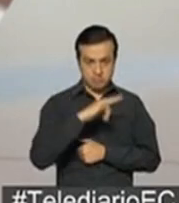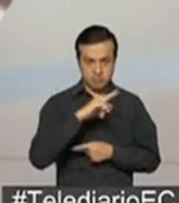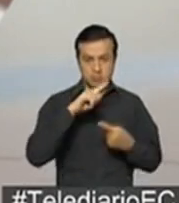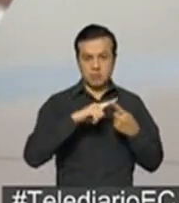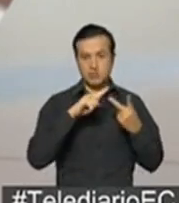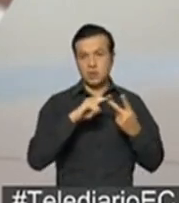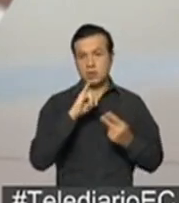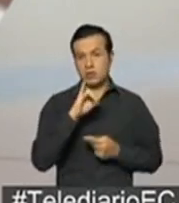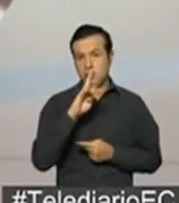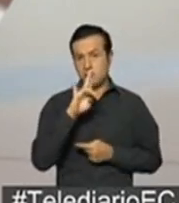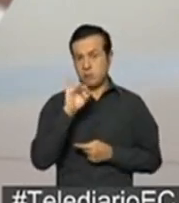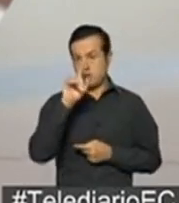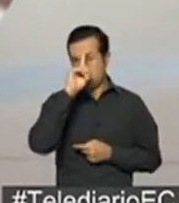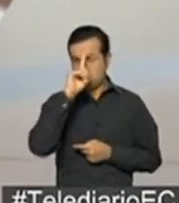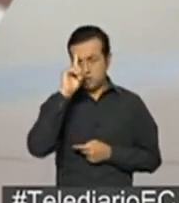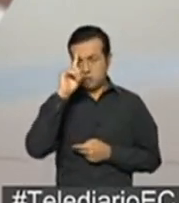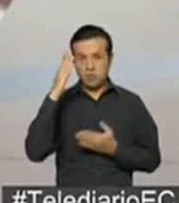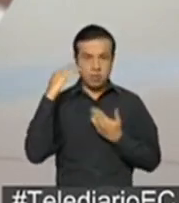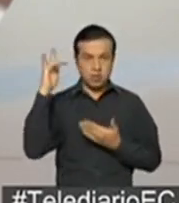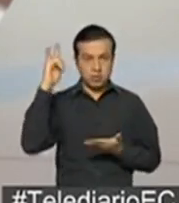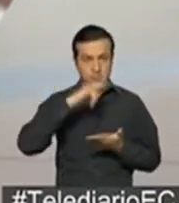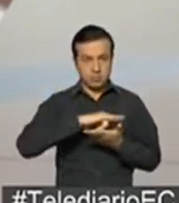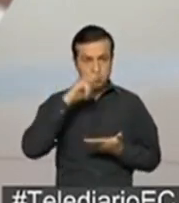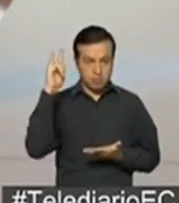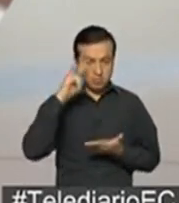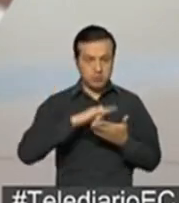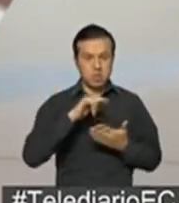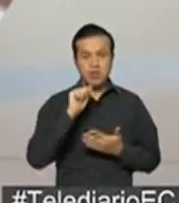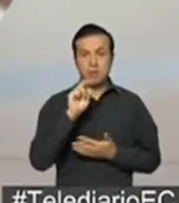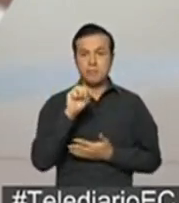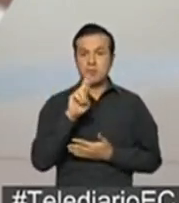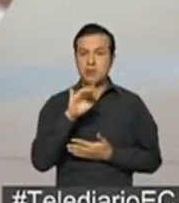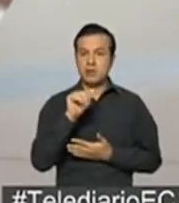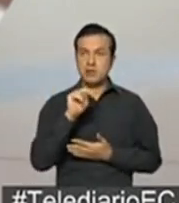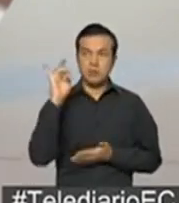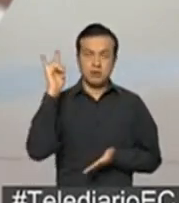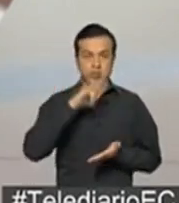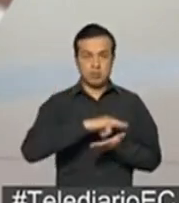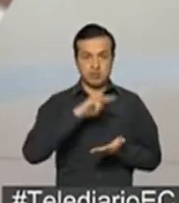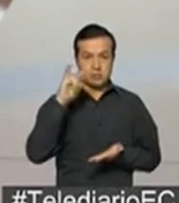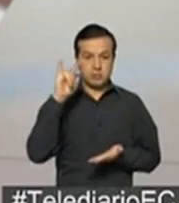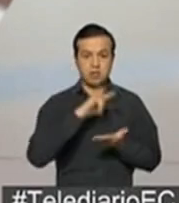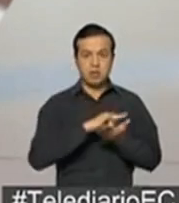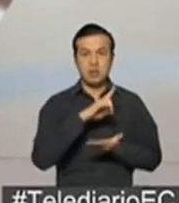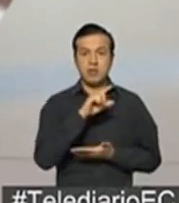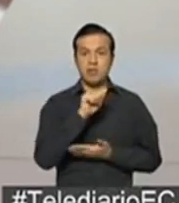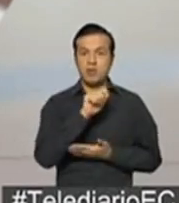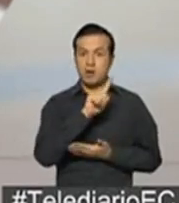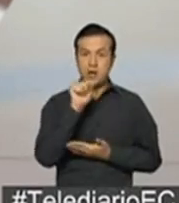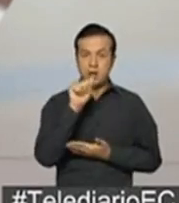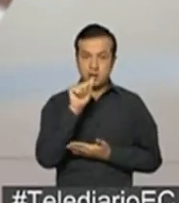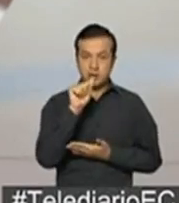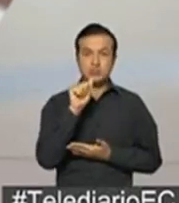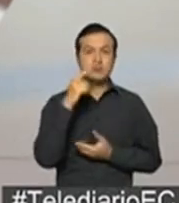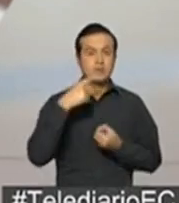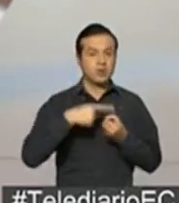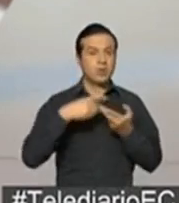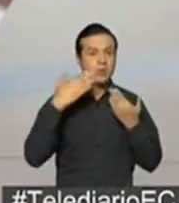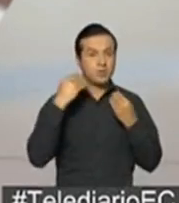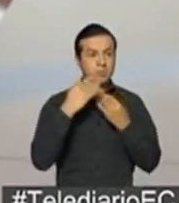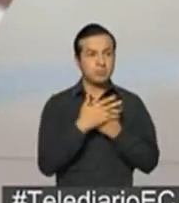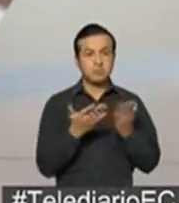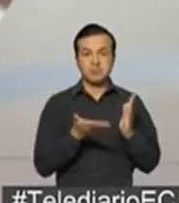trajo su vuelo directo de Madrid a Guayaquil. Y American Airlines nos dio vuelos diarios a Dallas desde Quito y desde Guayaquil. Así